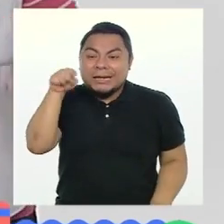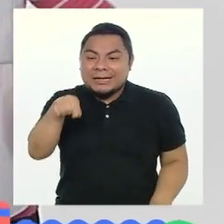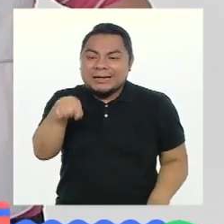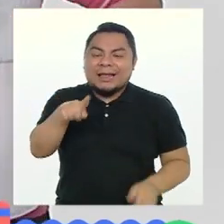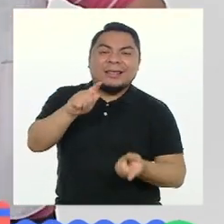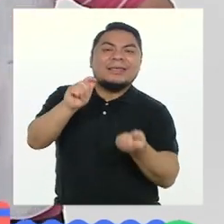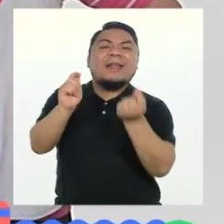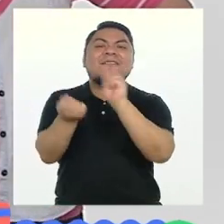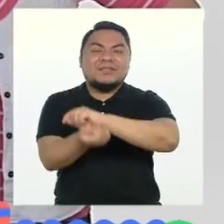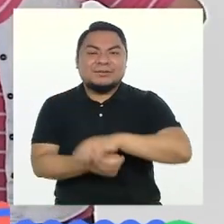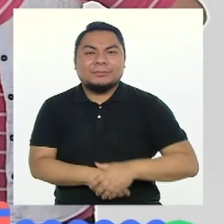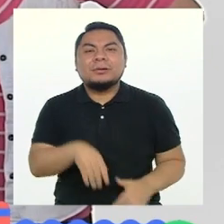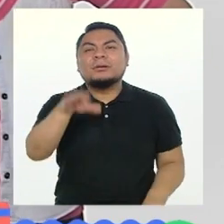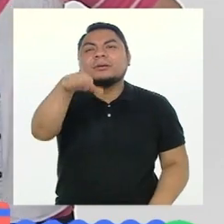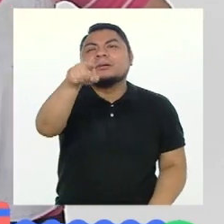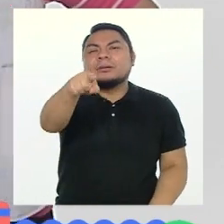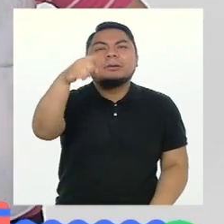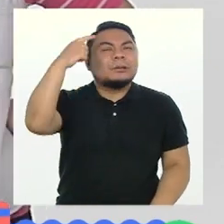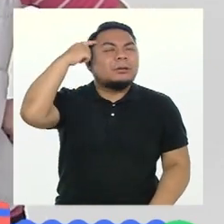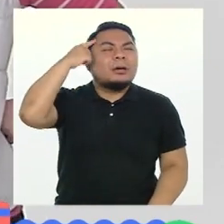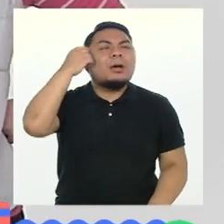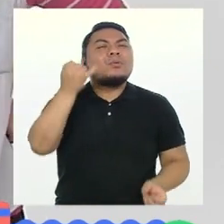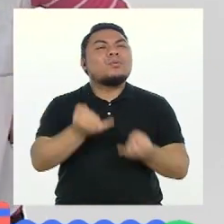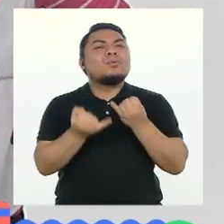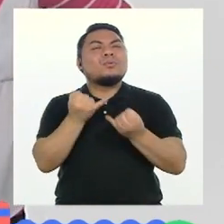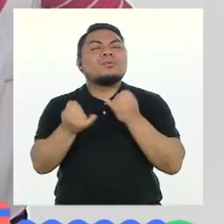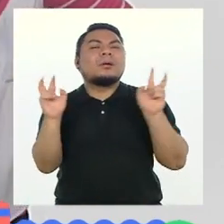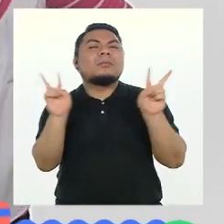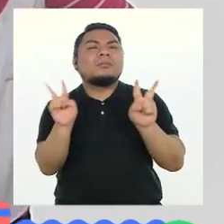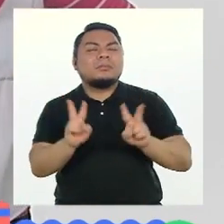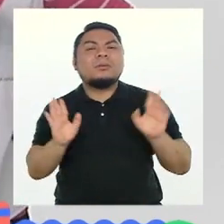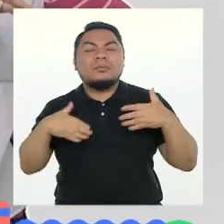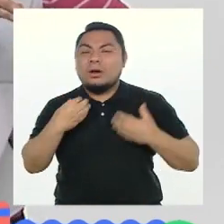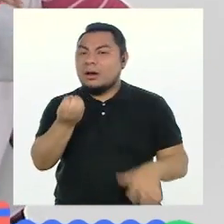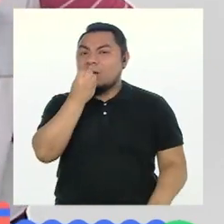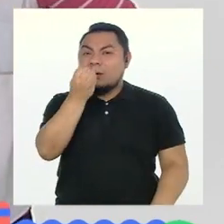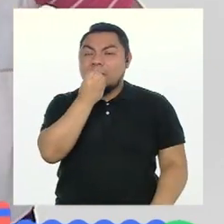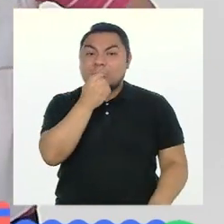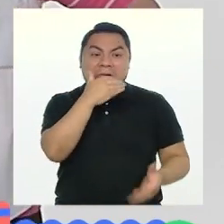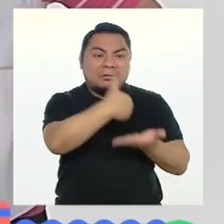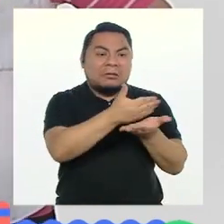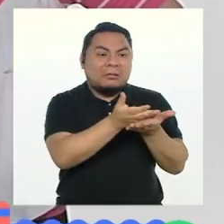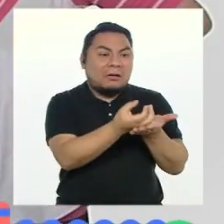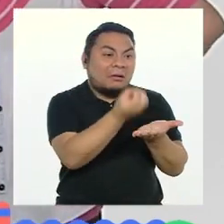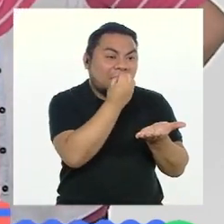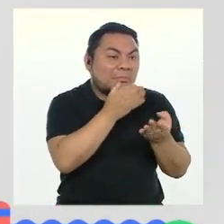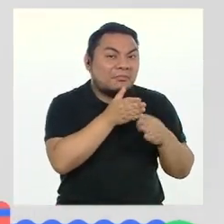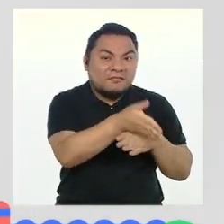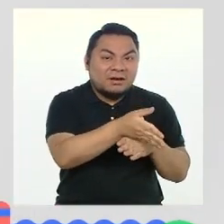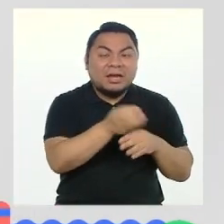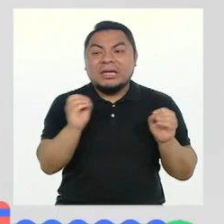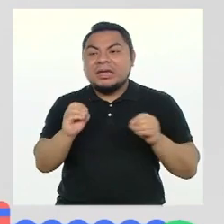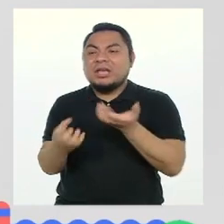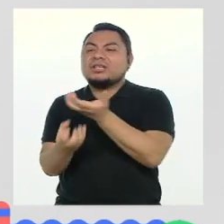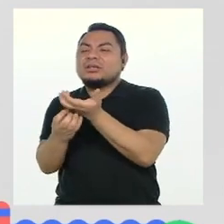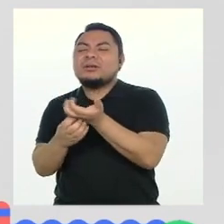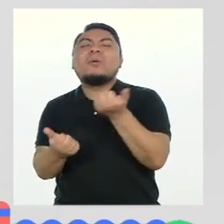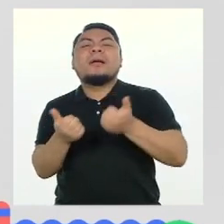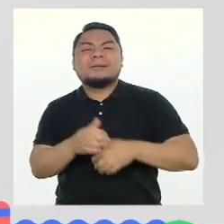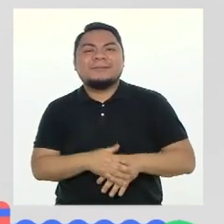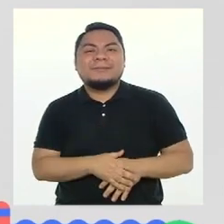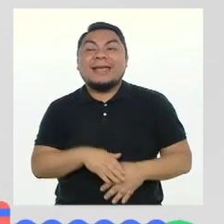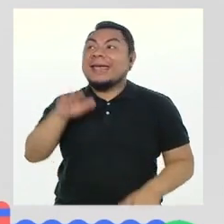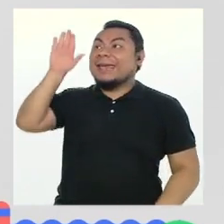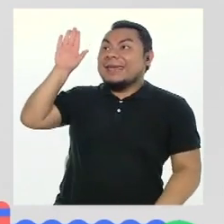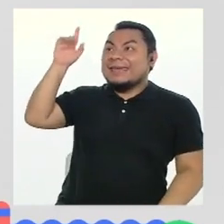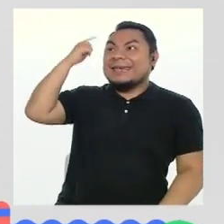transforma. Pensemos en una última verdura que se pueda comer cruda y cocida. ¡Yo lo sé!